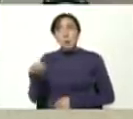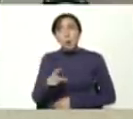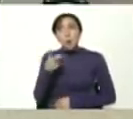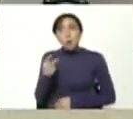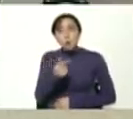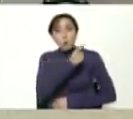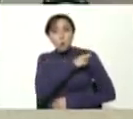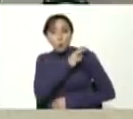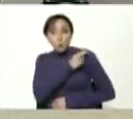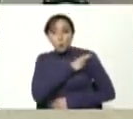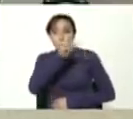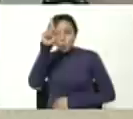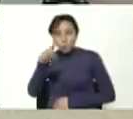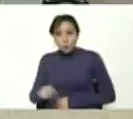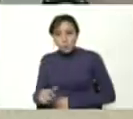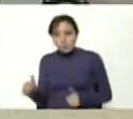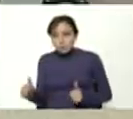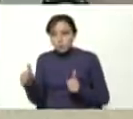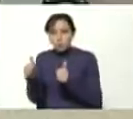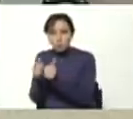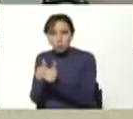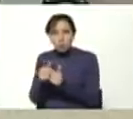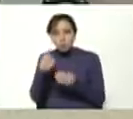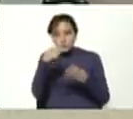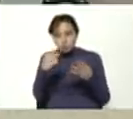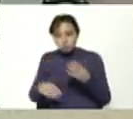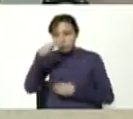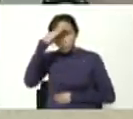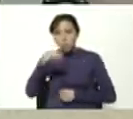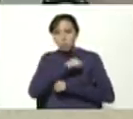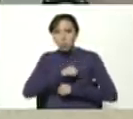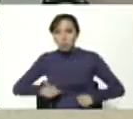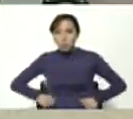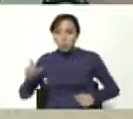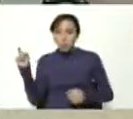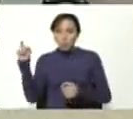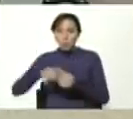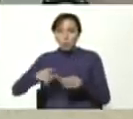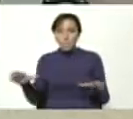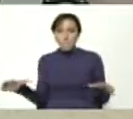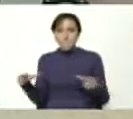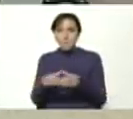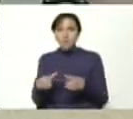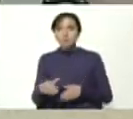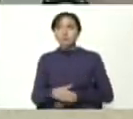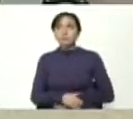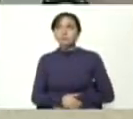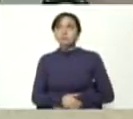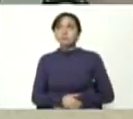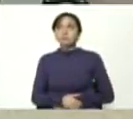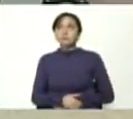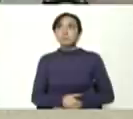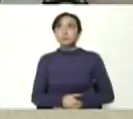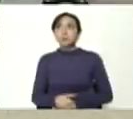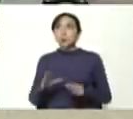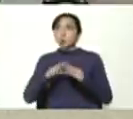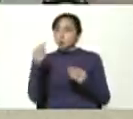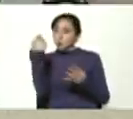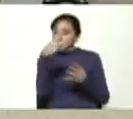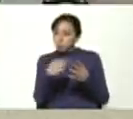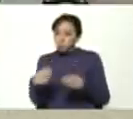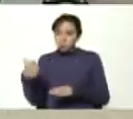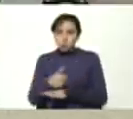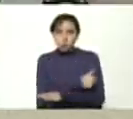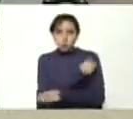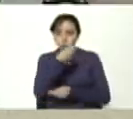y jefe de Estado Mayor Conjunto de nuestra Fuerza Armada Nacional Bolivariana, y todos los integrantes del Estado